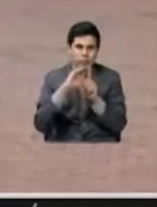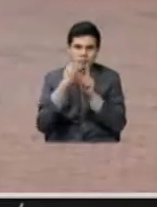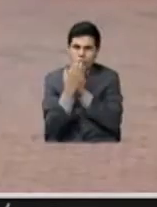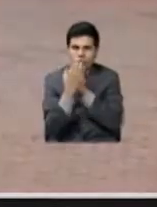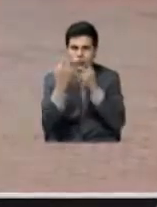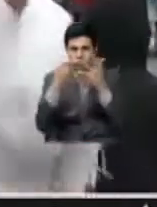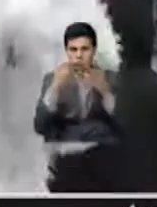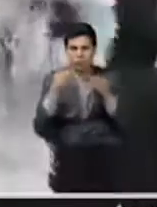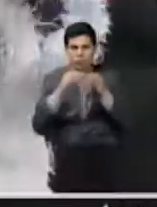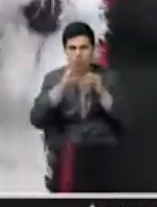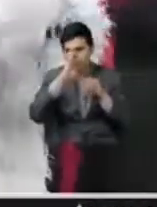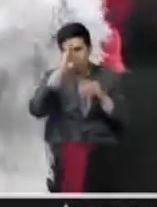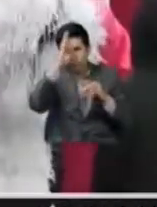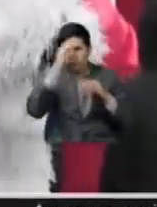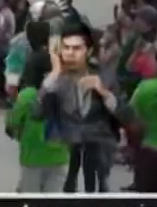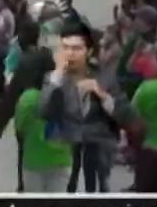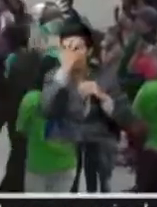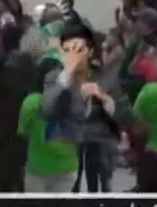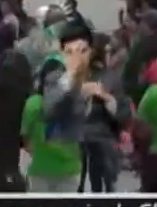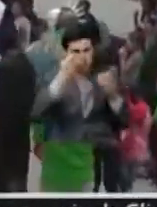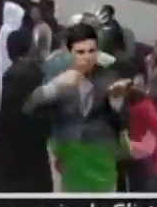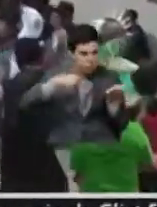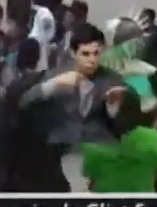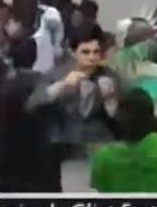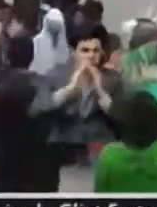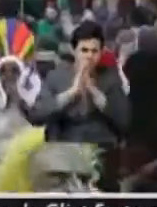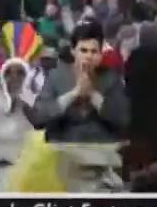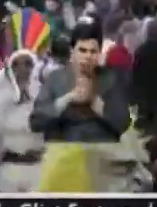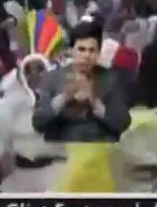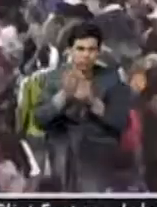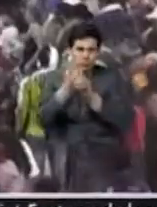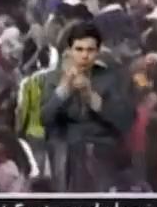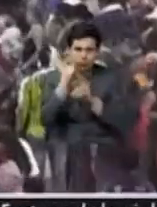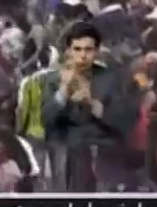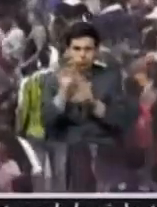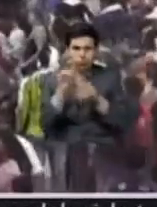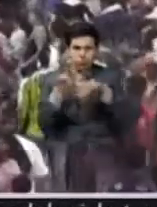los tradicionales matachines, eventos de fin de año que conducen a